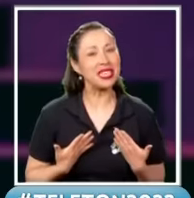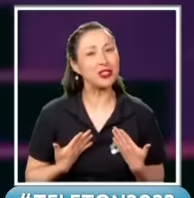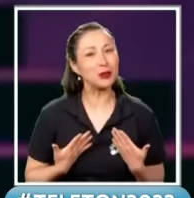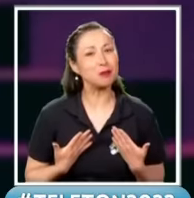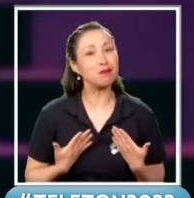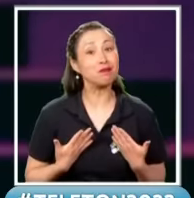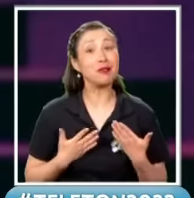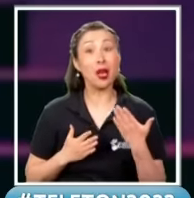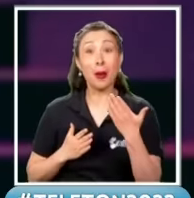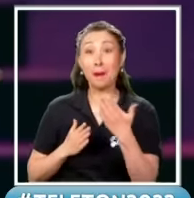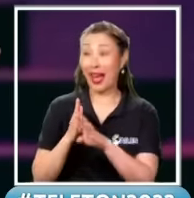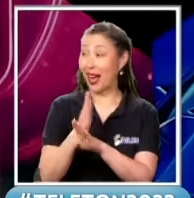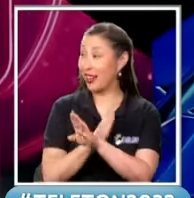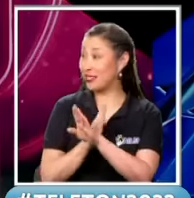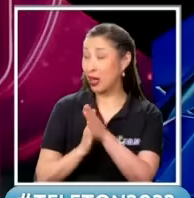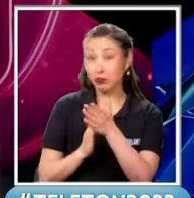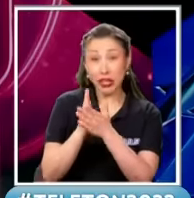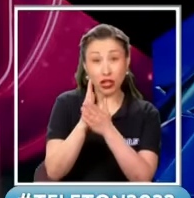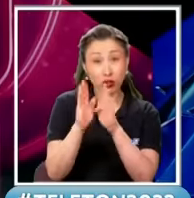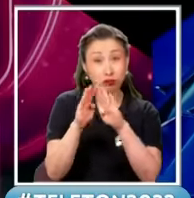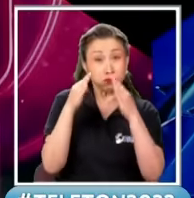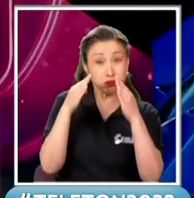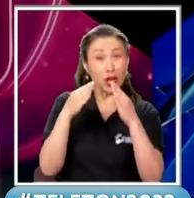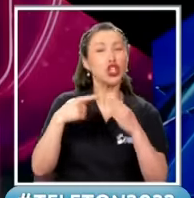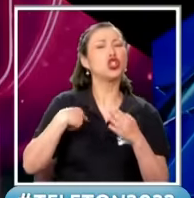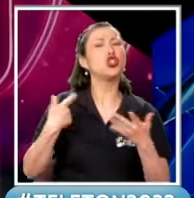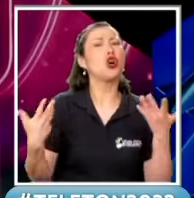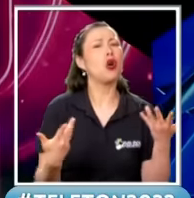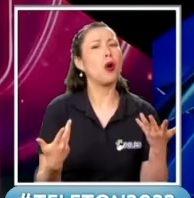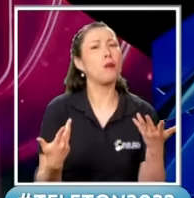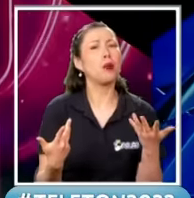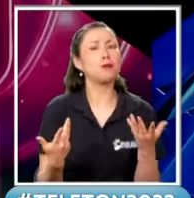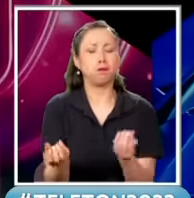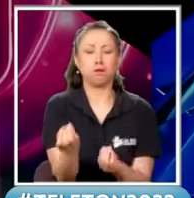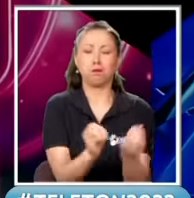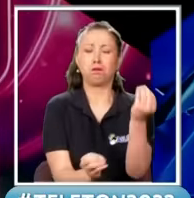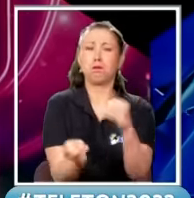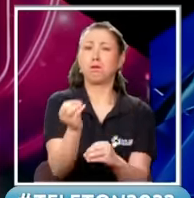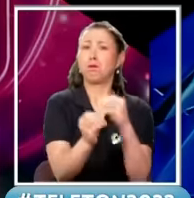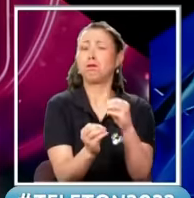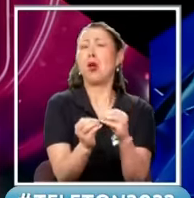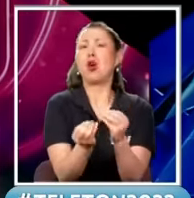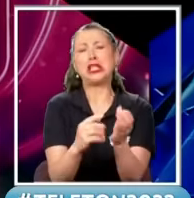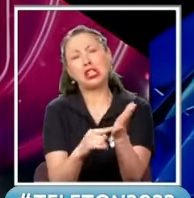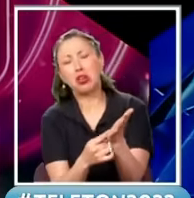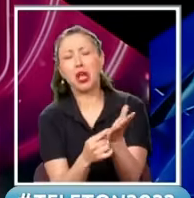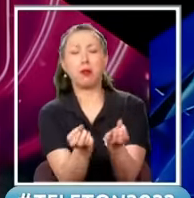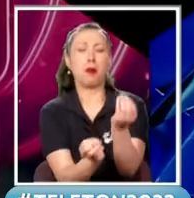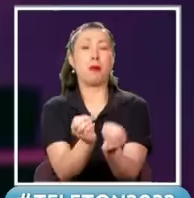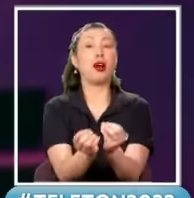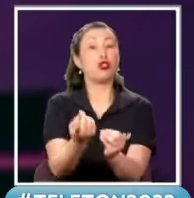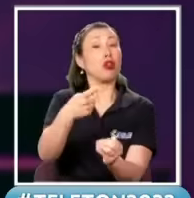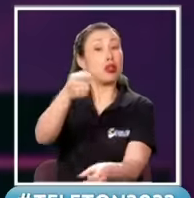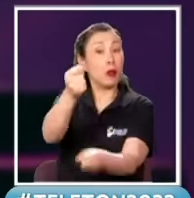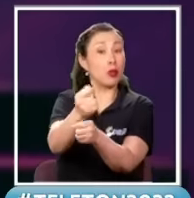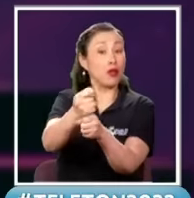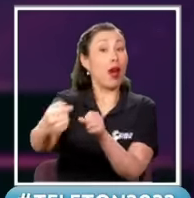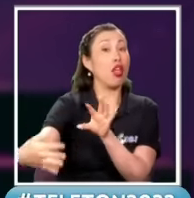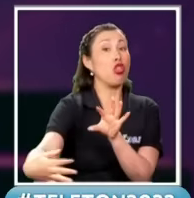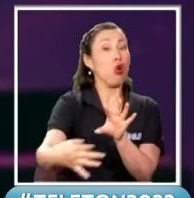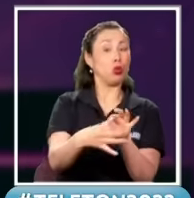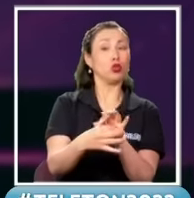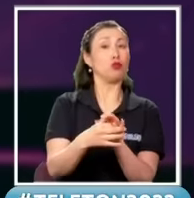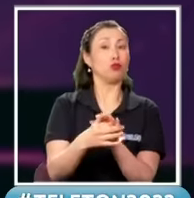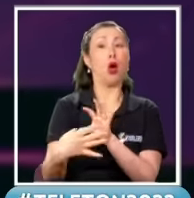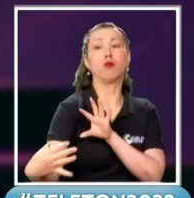La obertura que ustedes vieron la hice con la inteligencia artificial. Estamos trabajando juntos, somos una